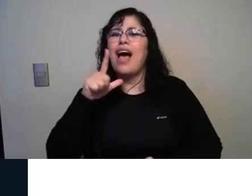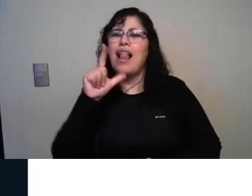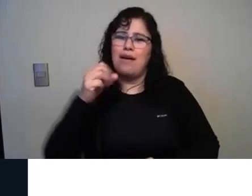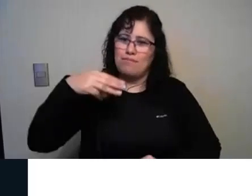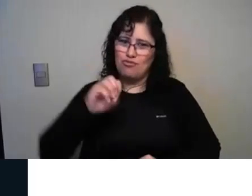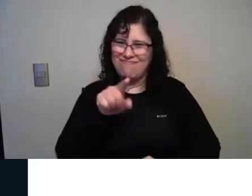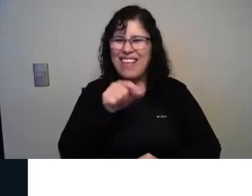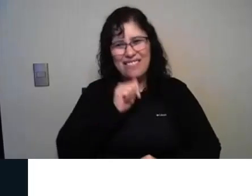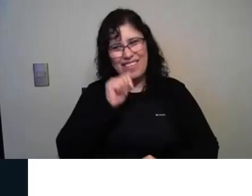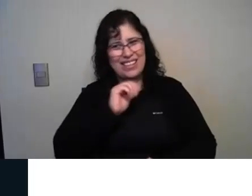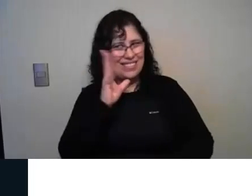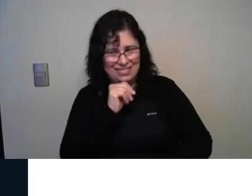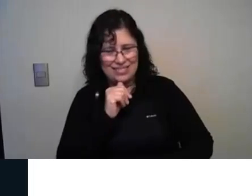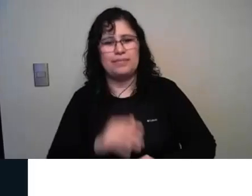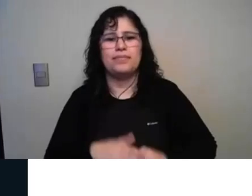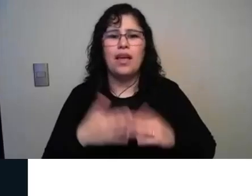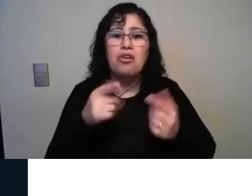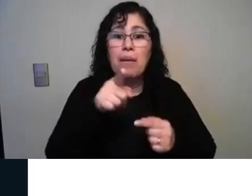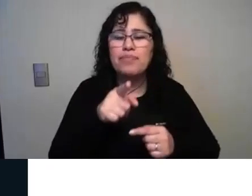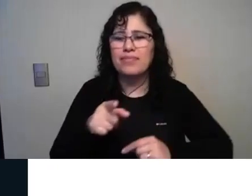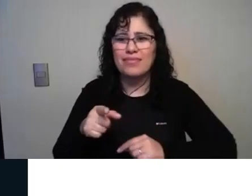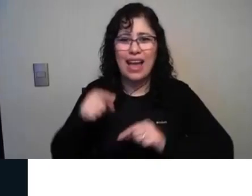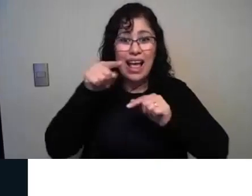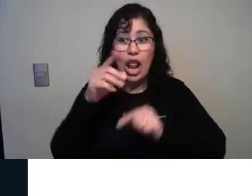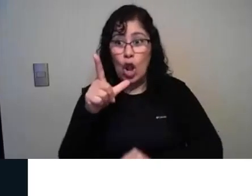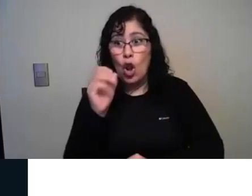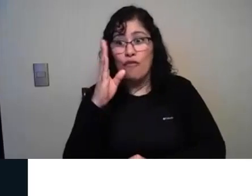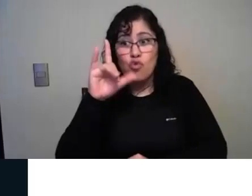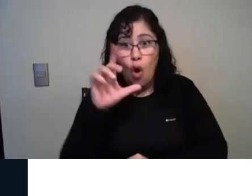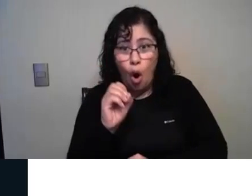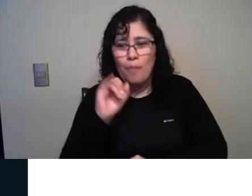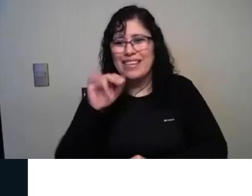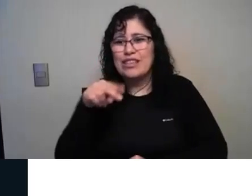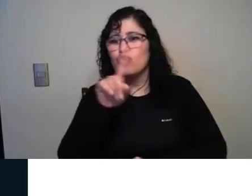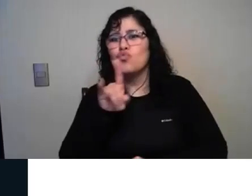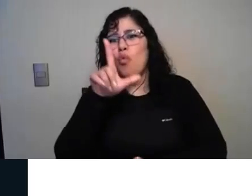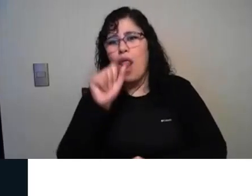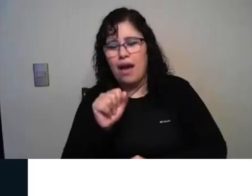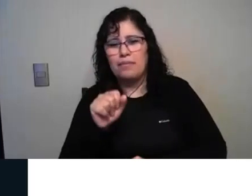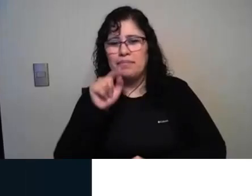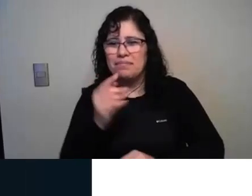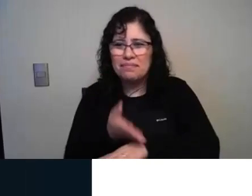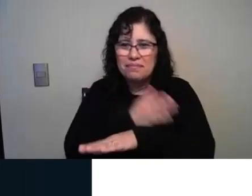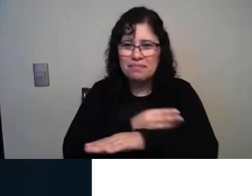Bueno, acá estaba el lóbulo de la ínsula, que les había mencionado delante.